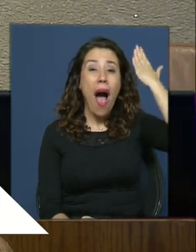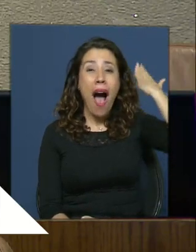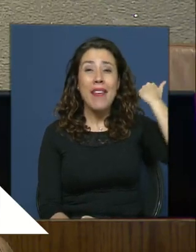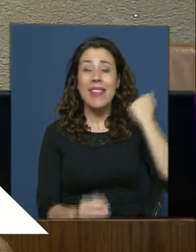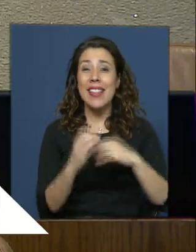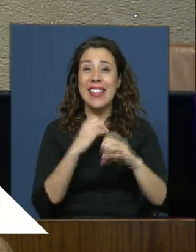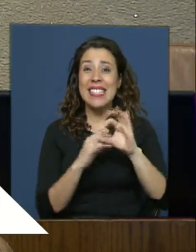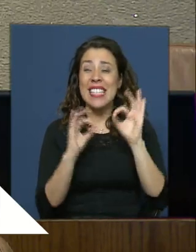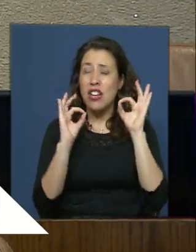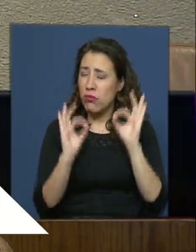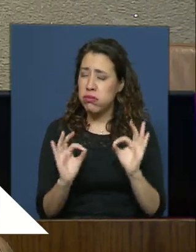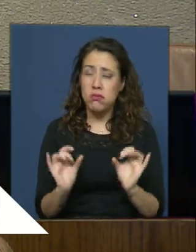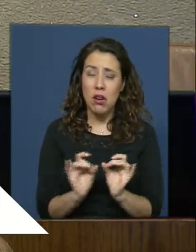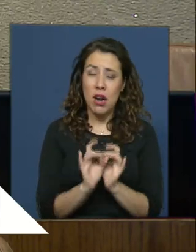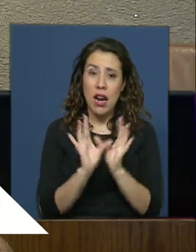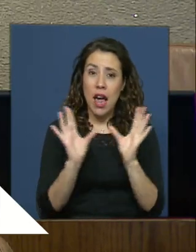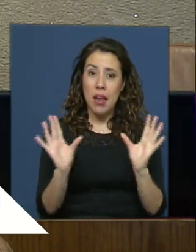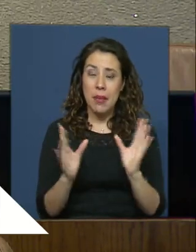sin lugar a dudas.